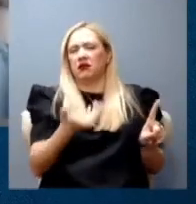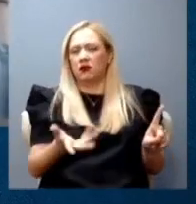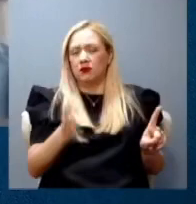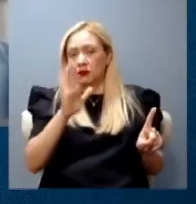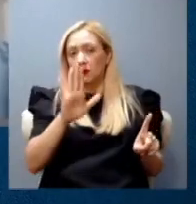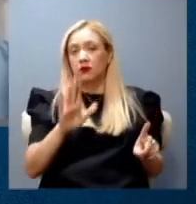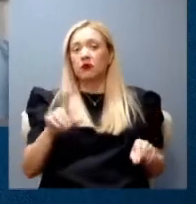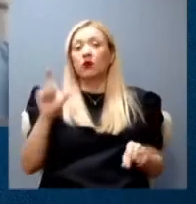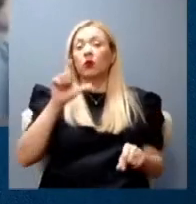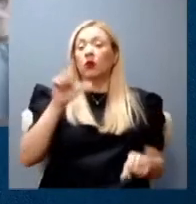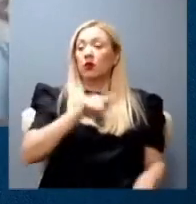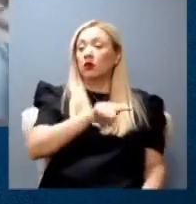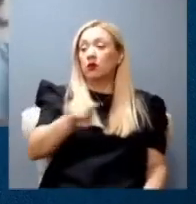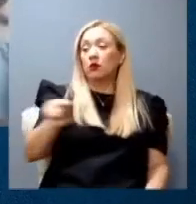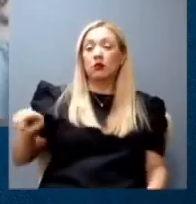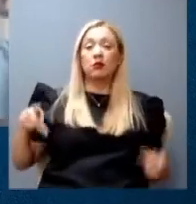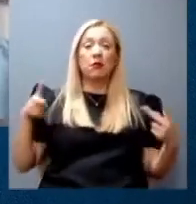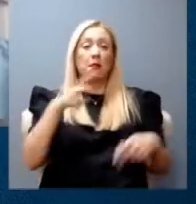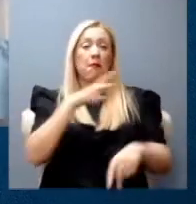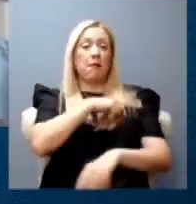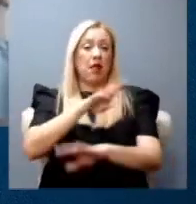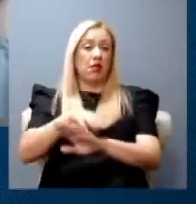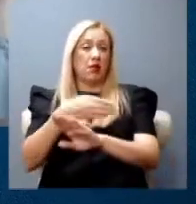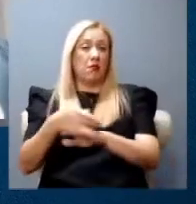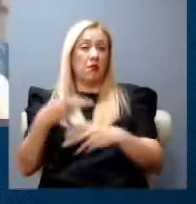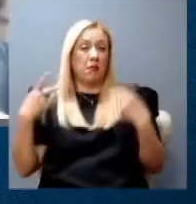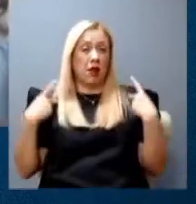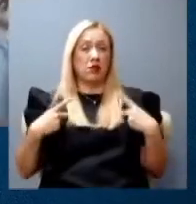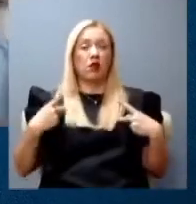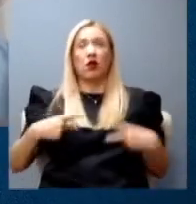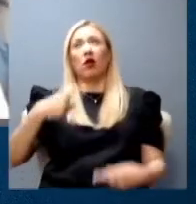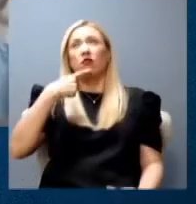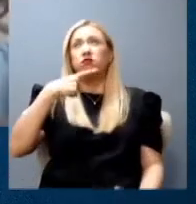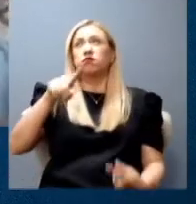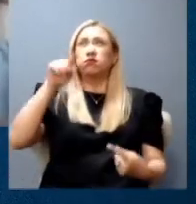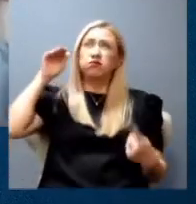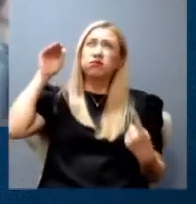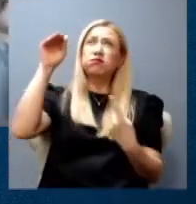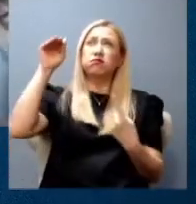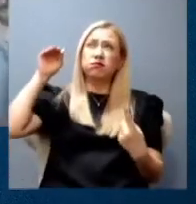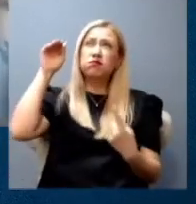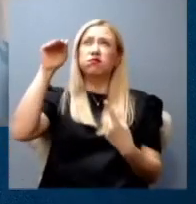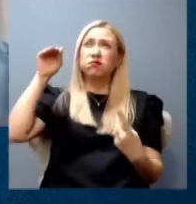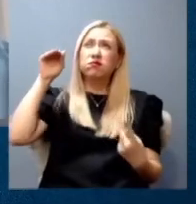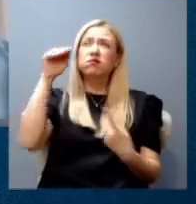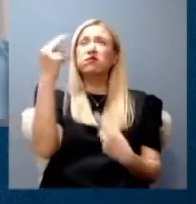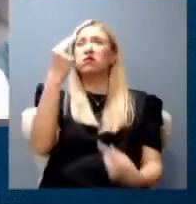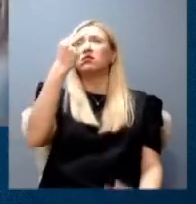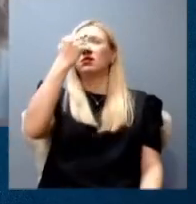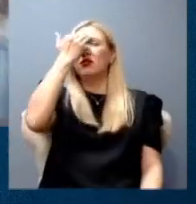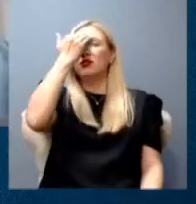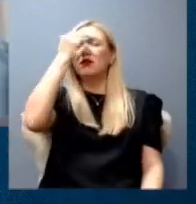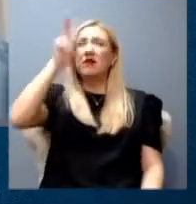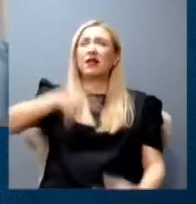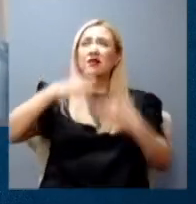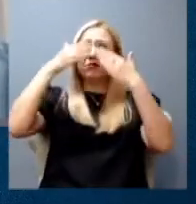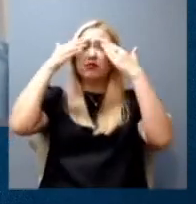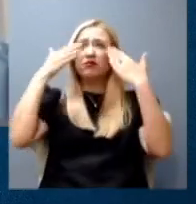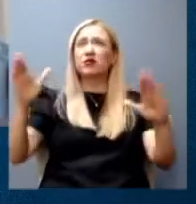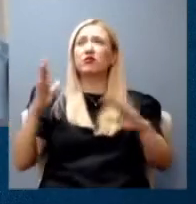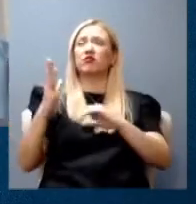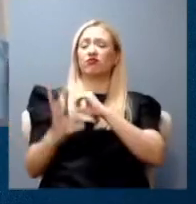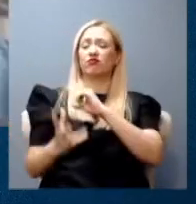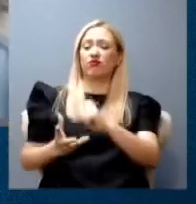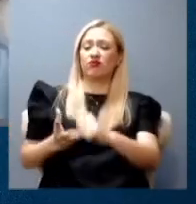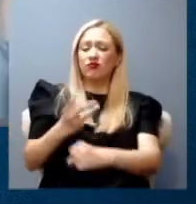muy fuerte de las víctimas, una demanda por verdad, por justicia, por reparación, por memoria, como decía